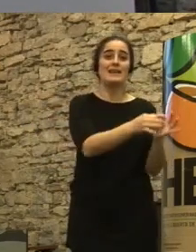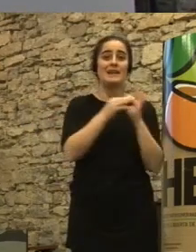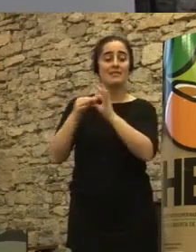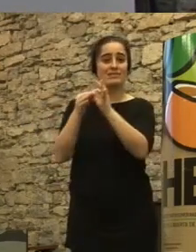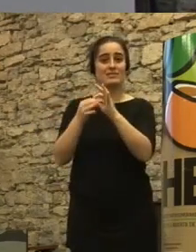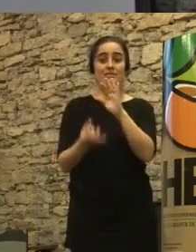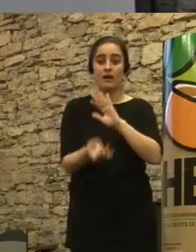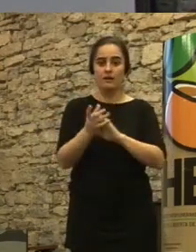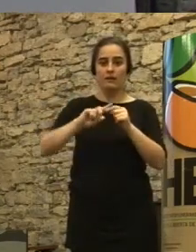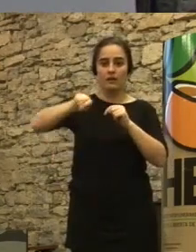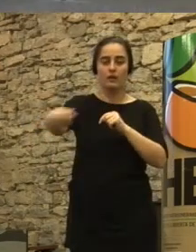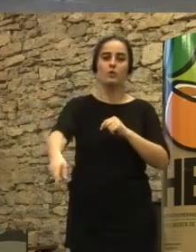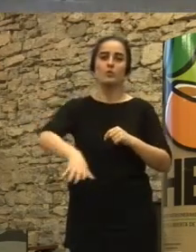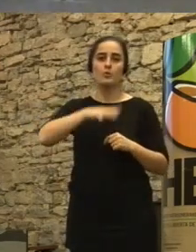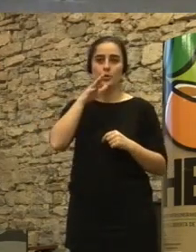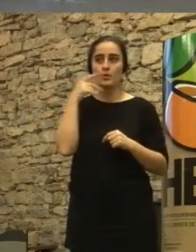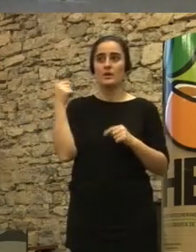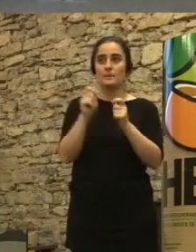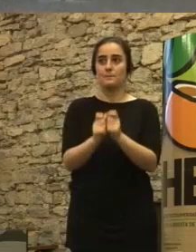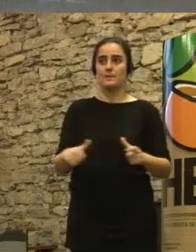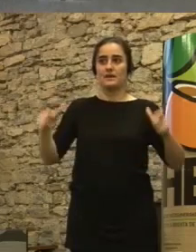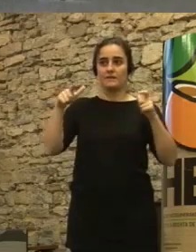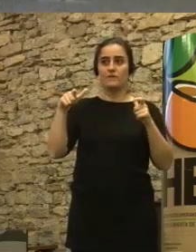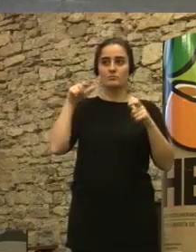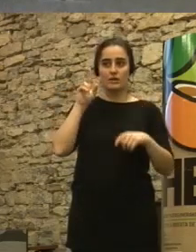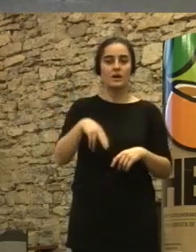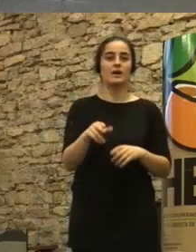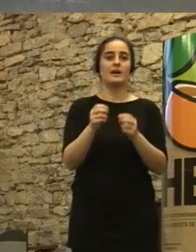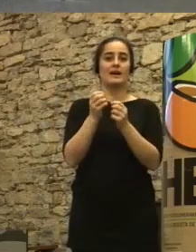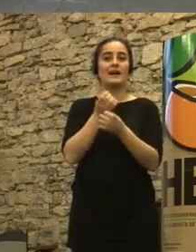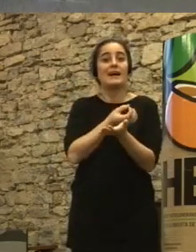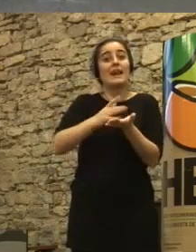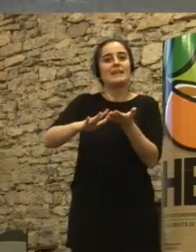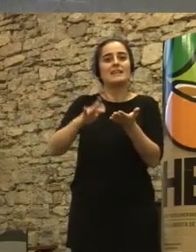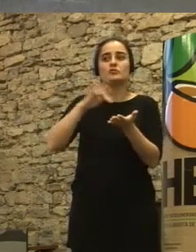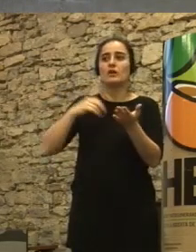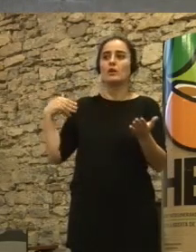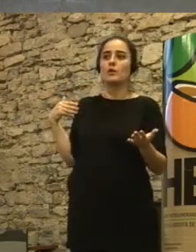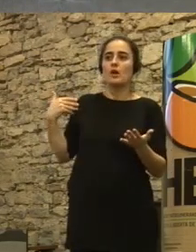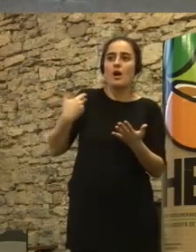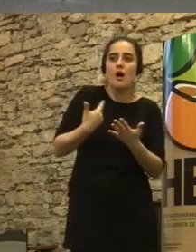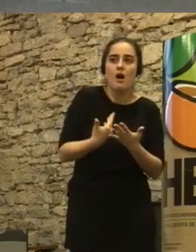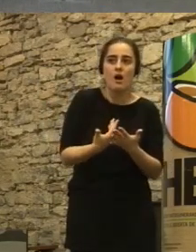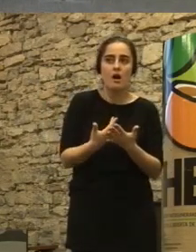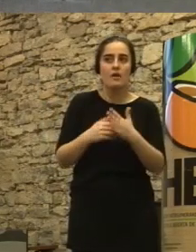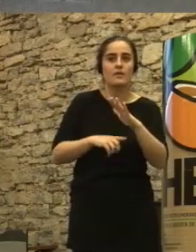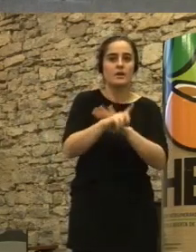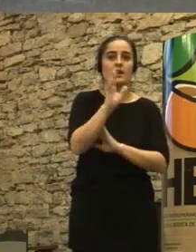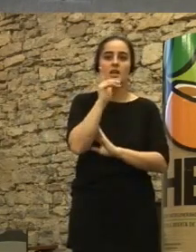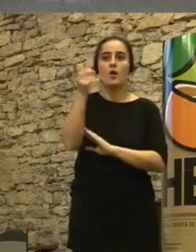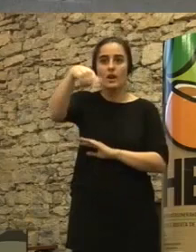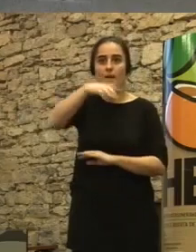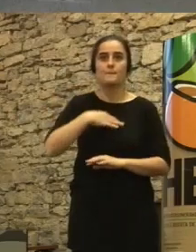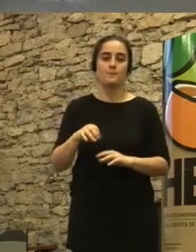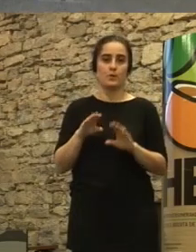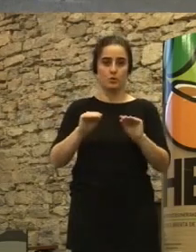extraordinarios. Y esta plataforma es gratis, la ha desarrollado durante mucho tiempo y ahora todos vosotros la podéis usar. ¿Sabéis que he